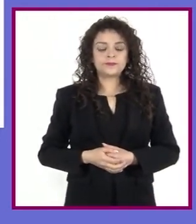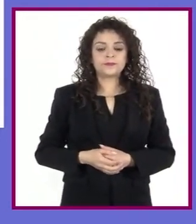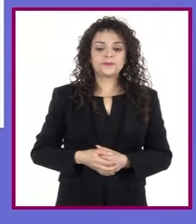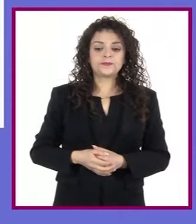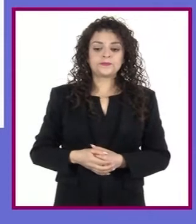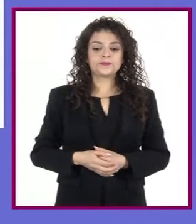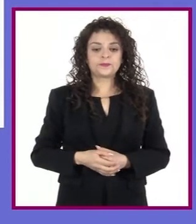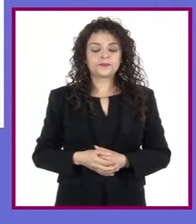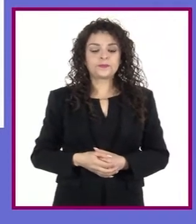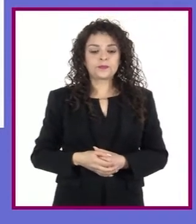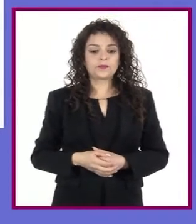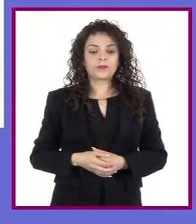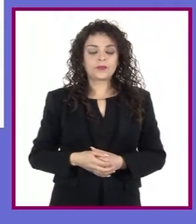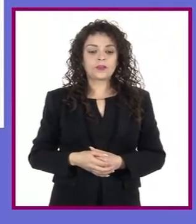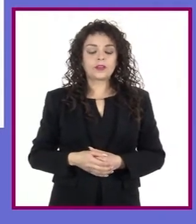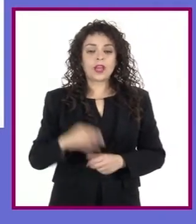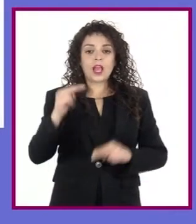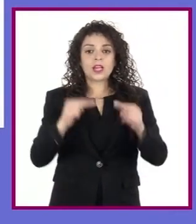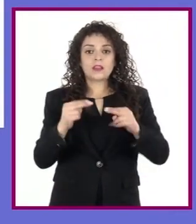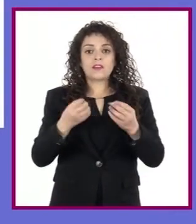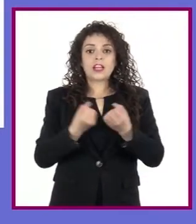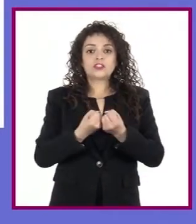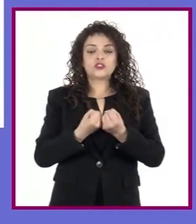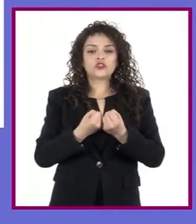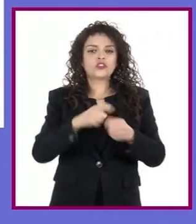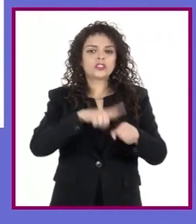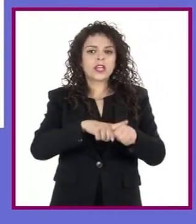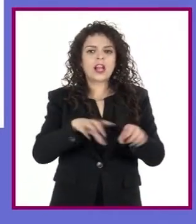¿Cómo se aborda a nivel sociológico el resumen?